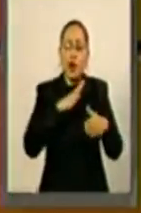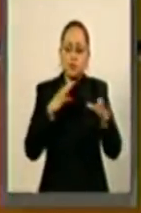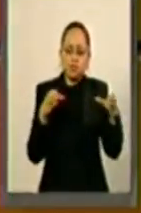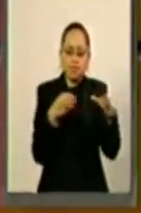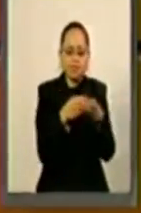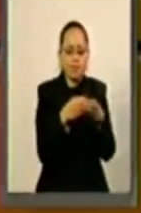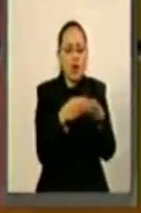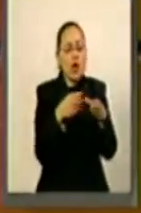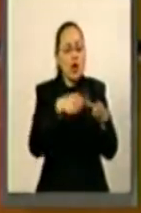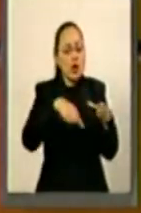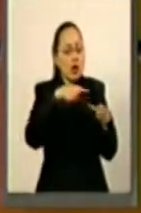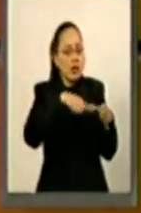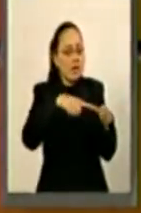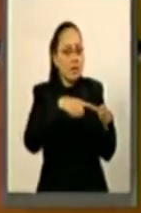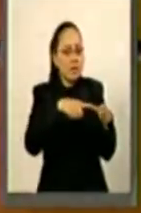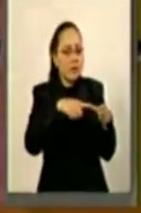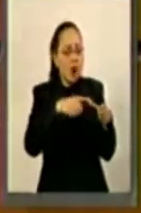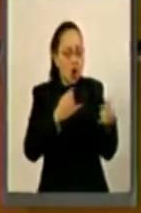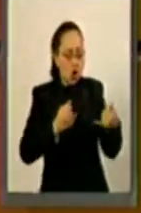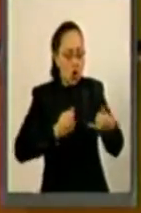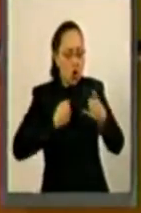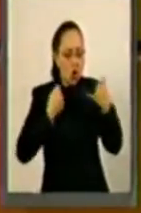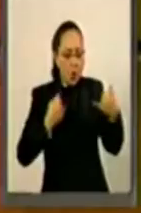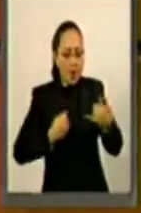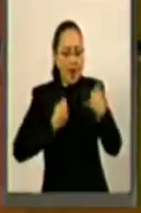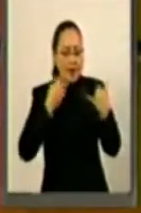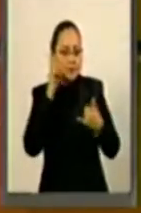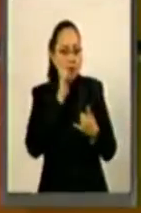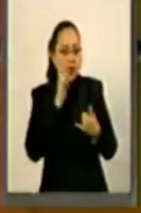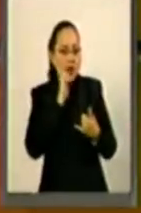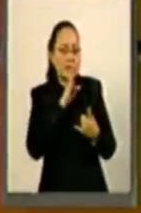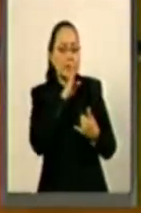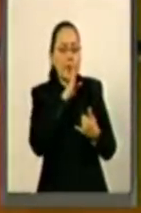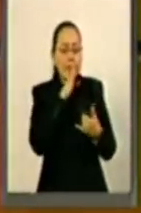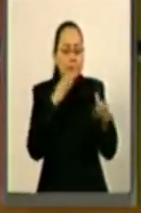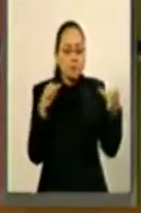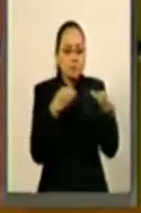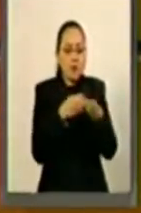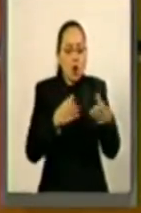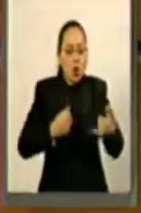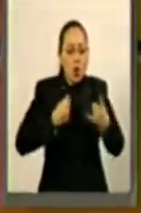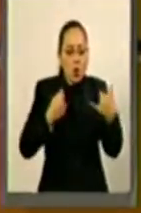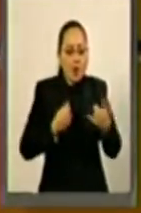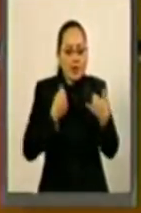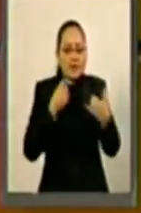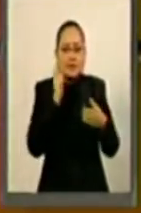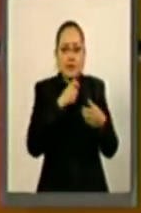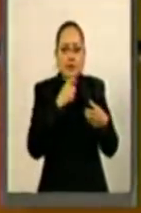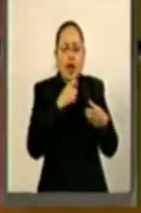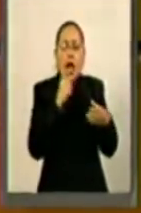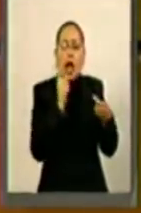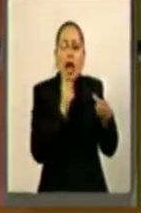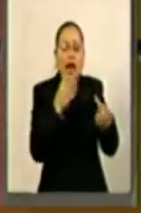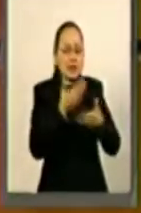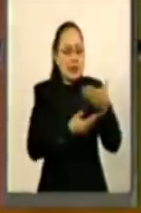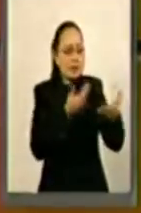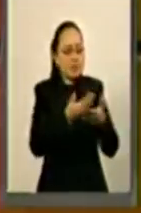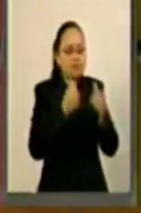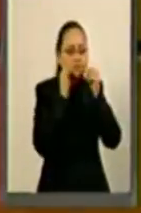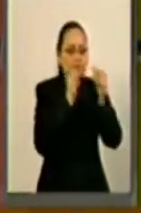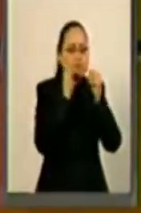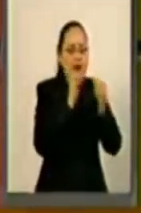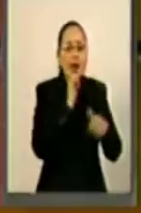grupo de jovencitas y de madres que están hasta este momento siendo excluidas del servicio.